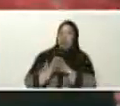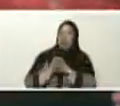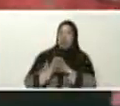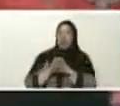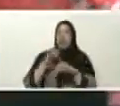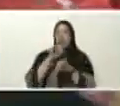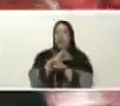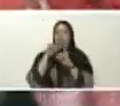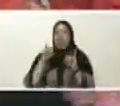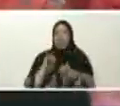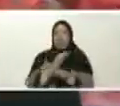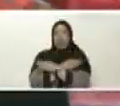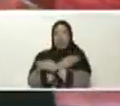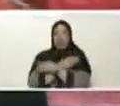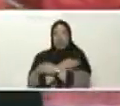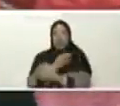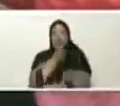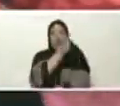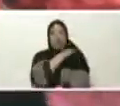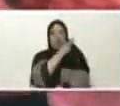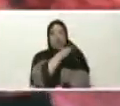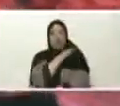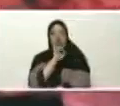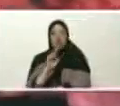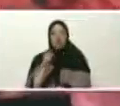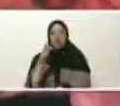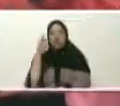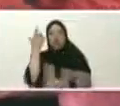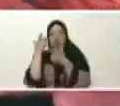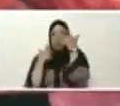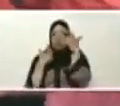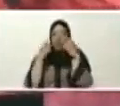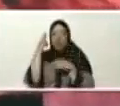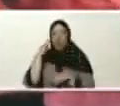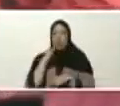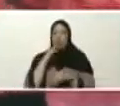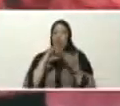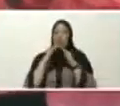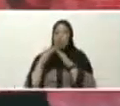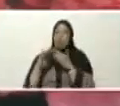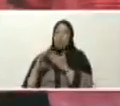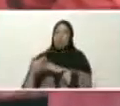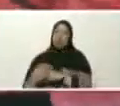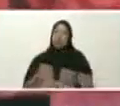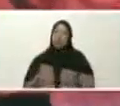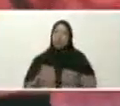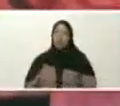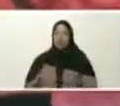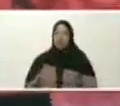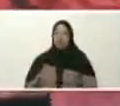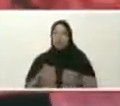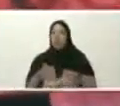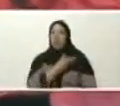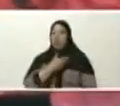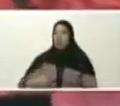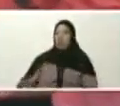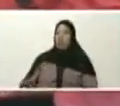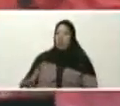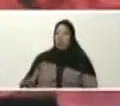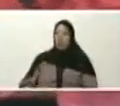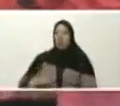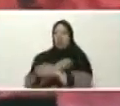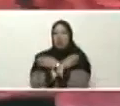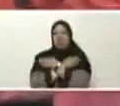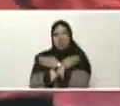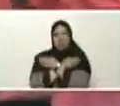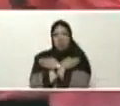y felicitaciones a esas jefas y jefes de UVC, calle y comunidad. Bueno, presidente, primero felicitar